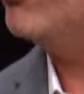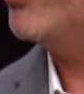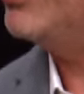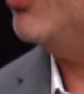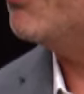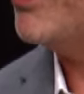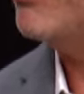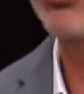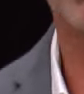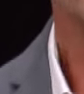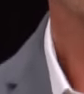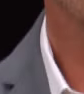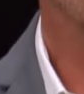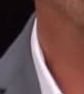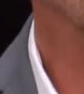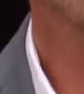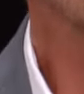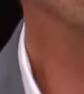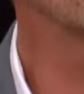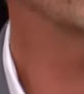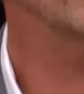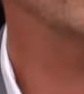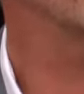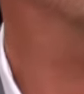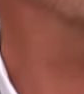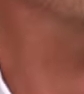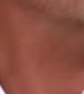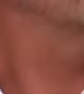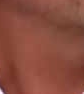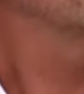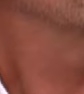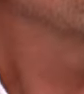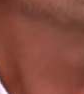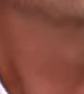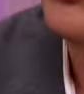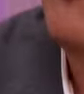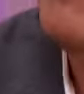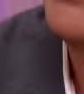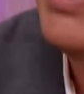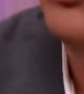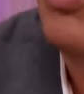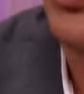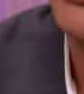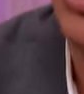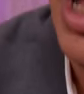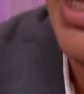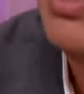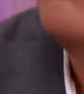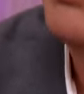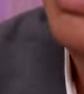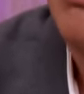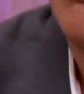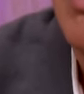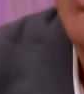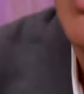corte o lo que sea como para decir bueno que se ejecute digo no sé deses y hay uno que fue pedido pasa que el jefe de gobierno